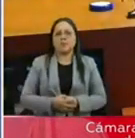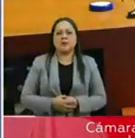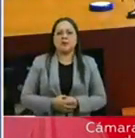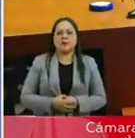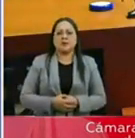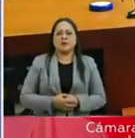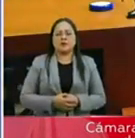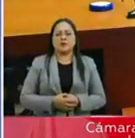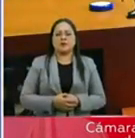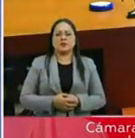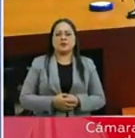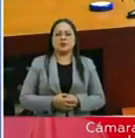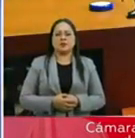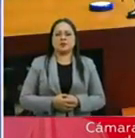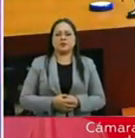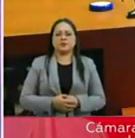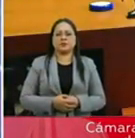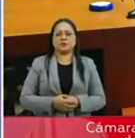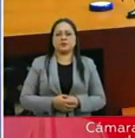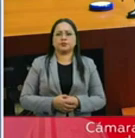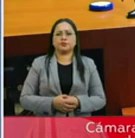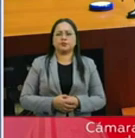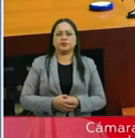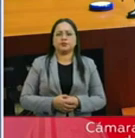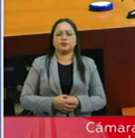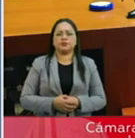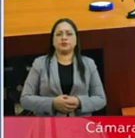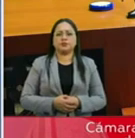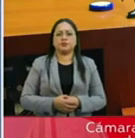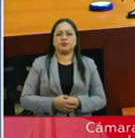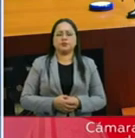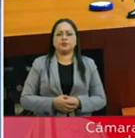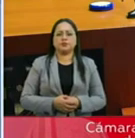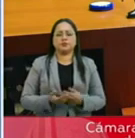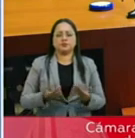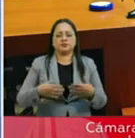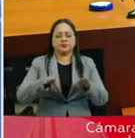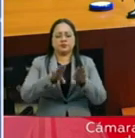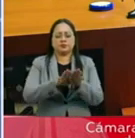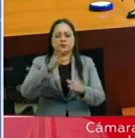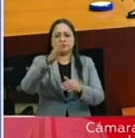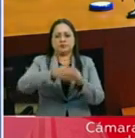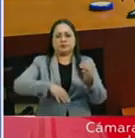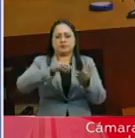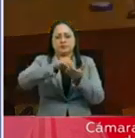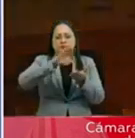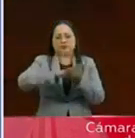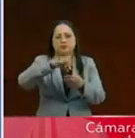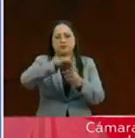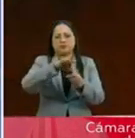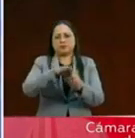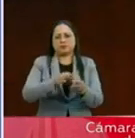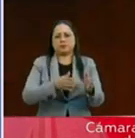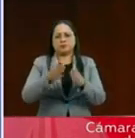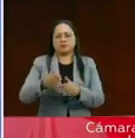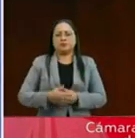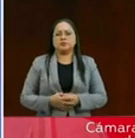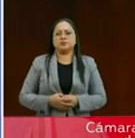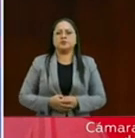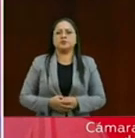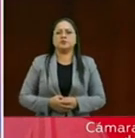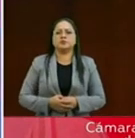con cuál interés fíjate Paco que yo creo que hay dos fuerzas poderosas que están impulsando